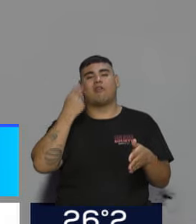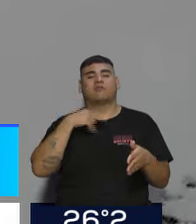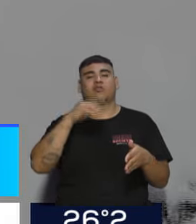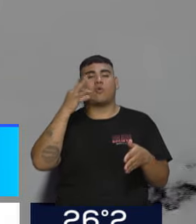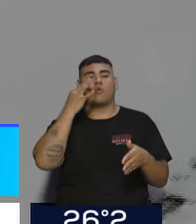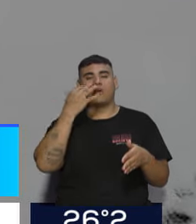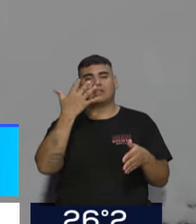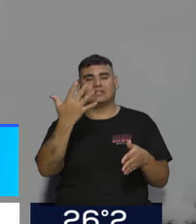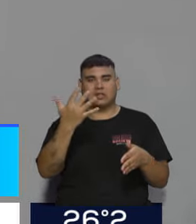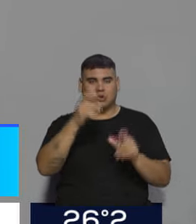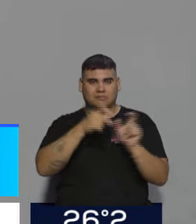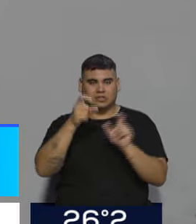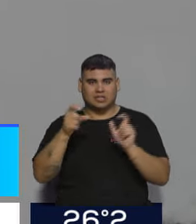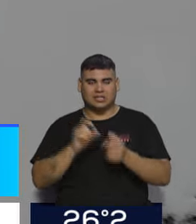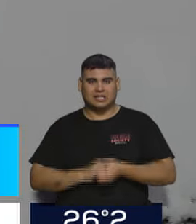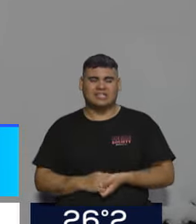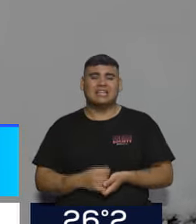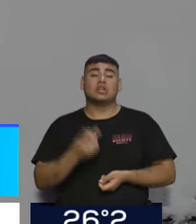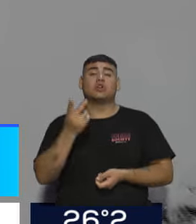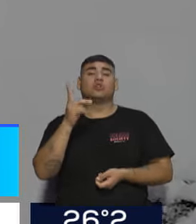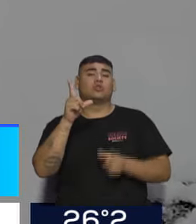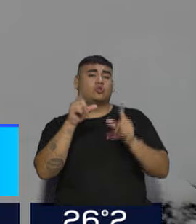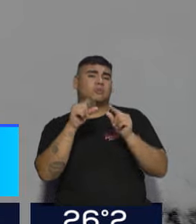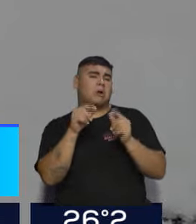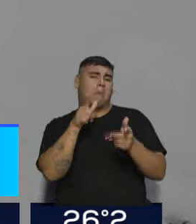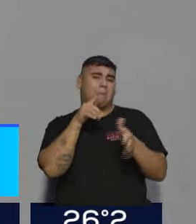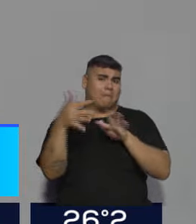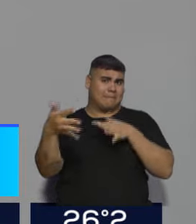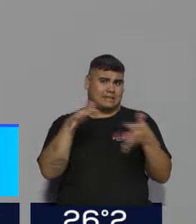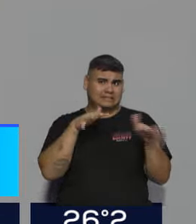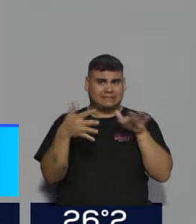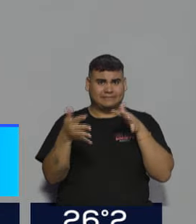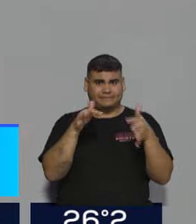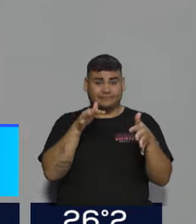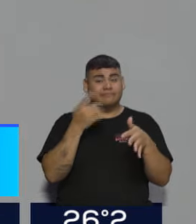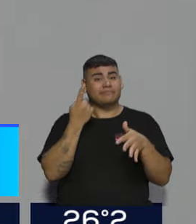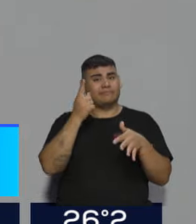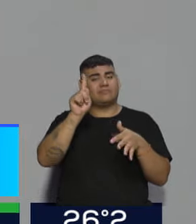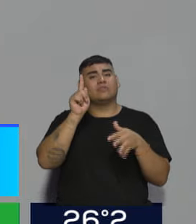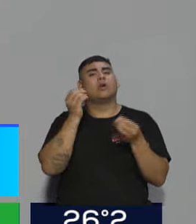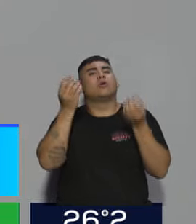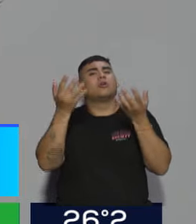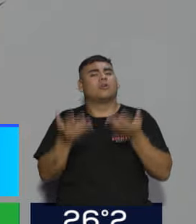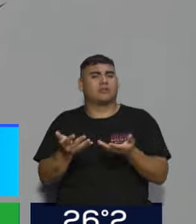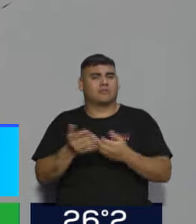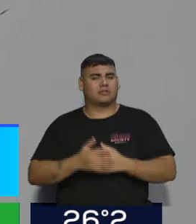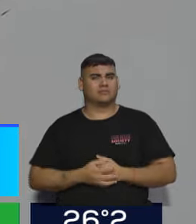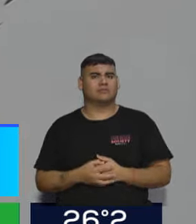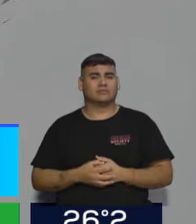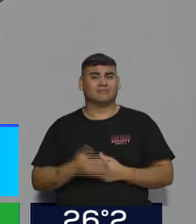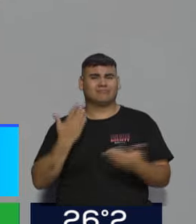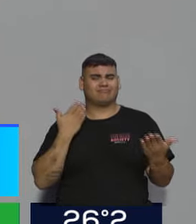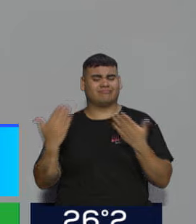3.945 personas. Números bastante similares, pero ¿cuál es la gran diferencia con la temporada pasada? Es